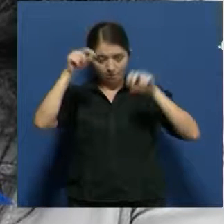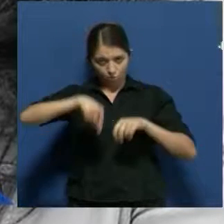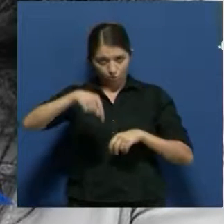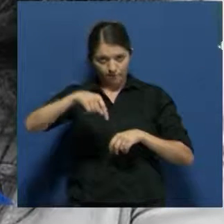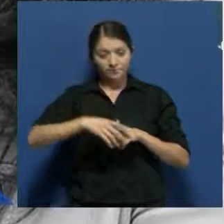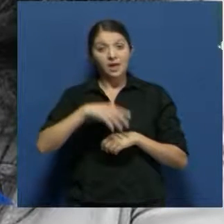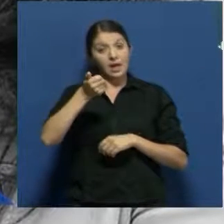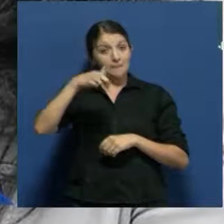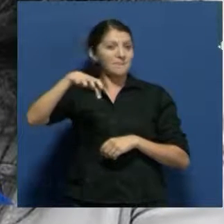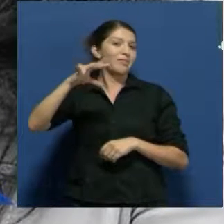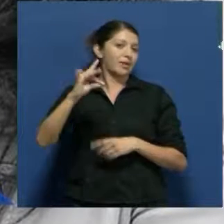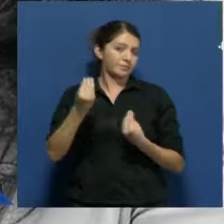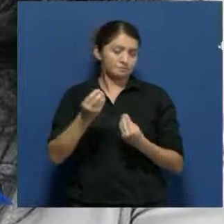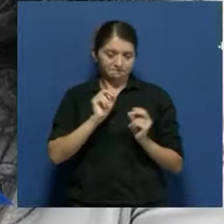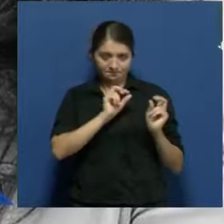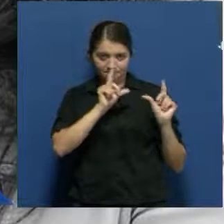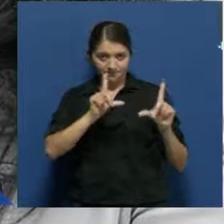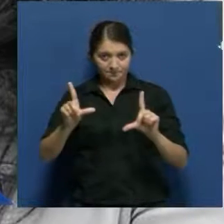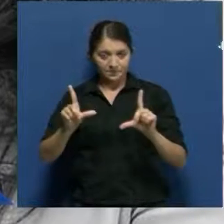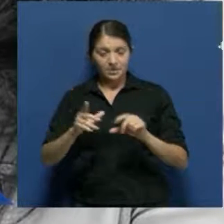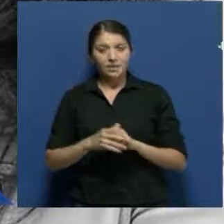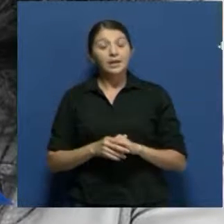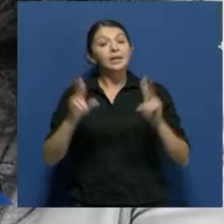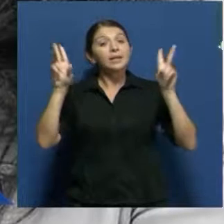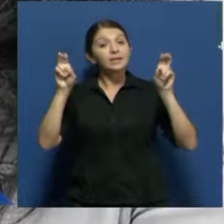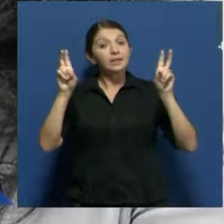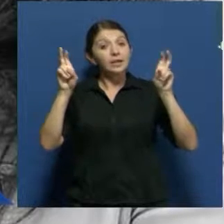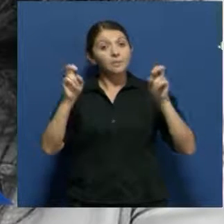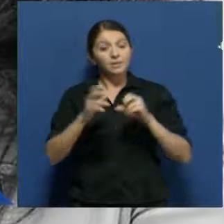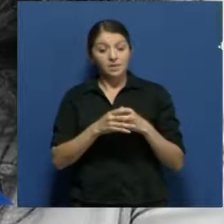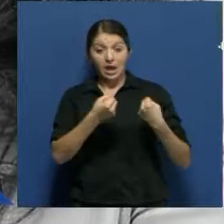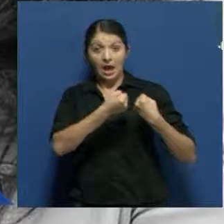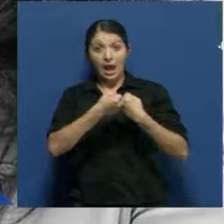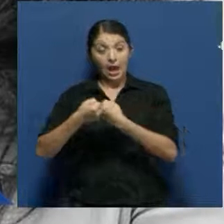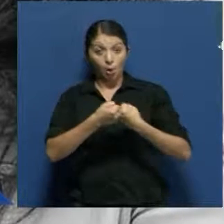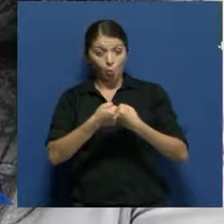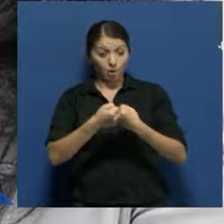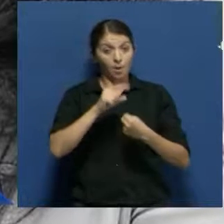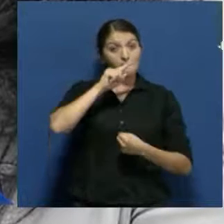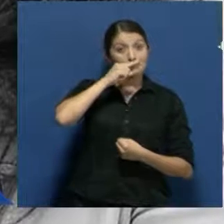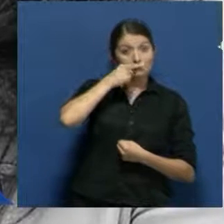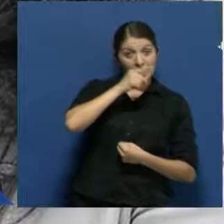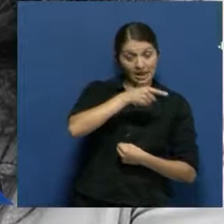día está dirigida hacia el acuerdo que tiene Macri